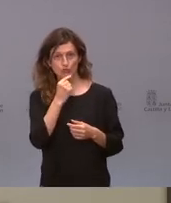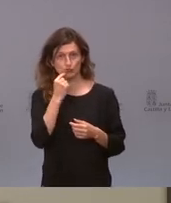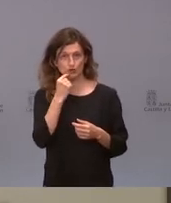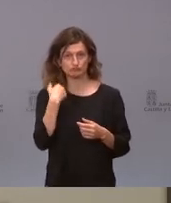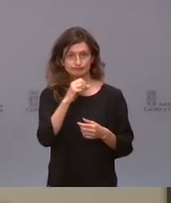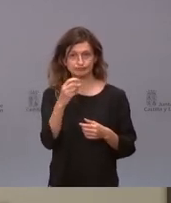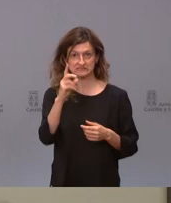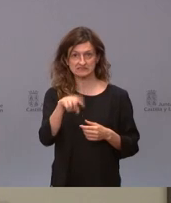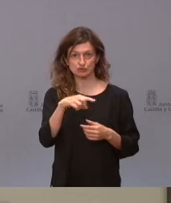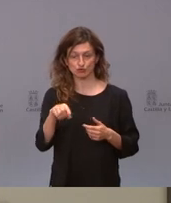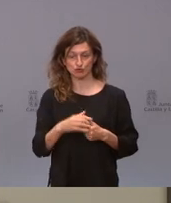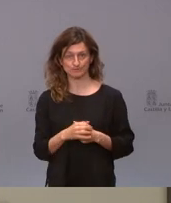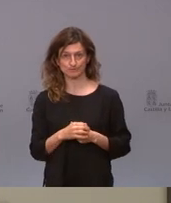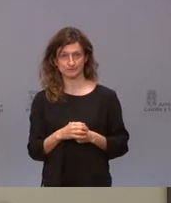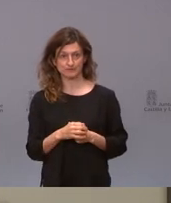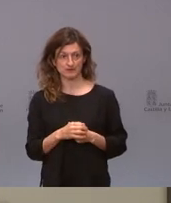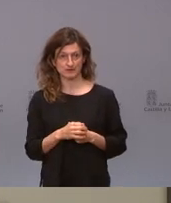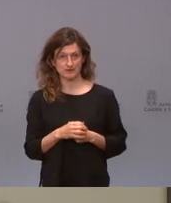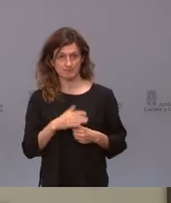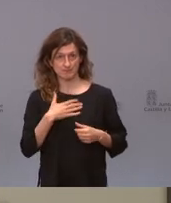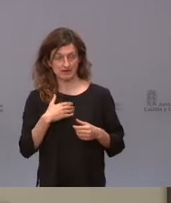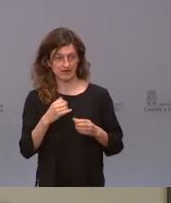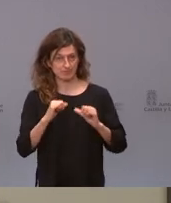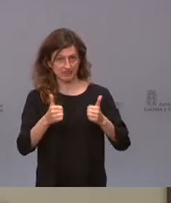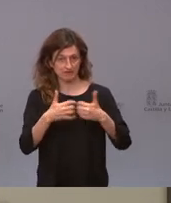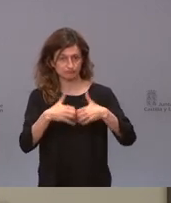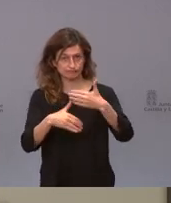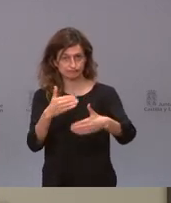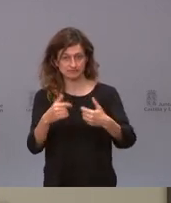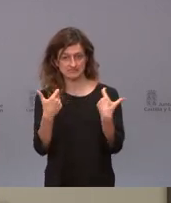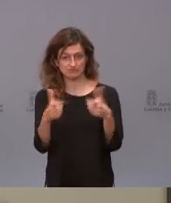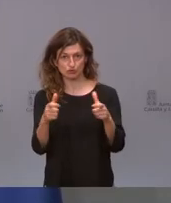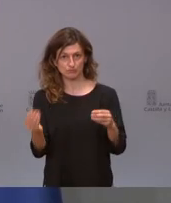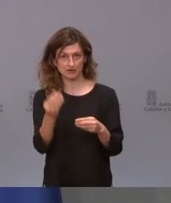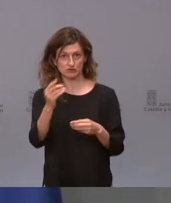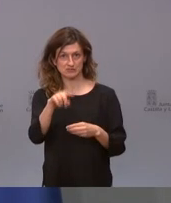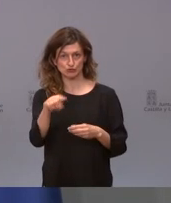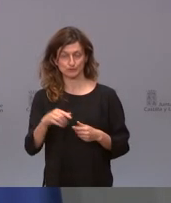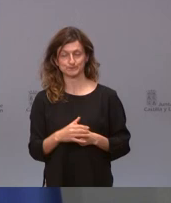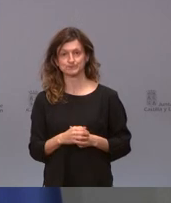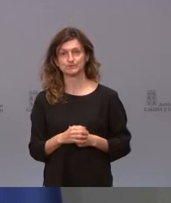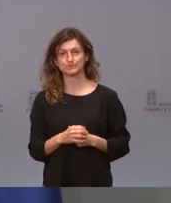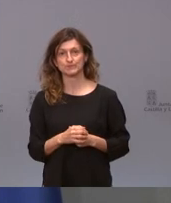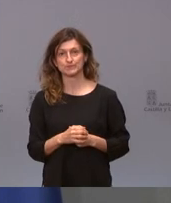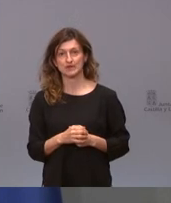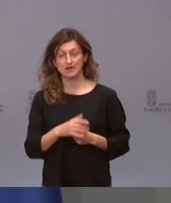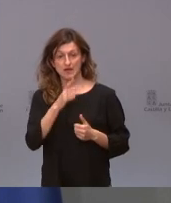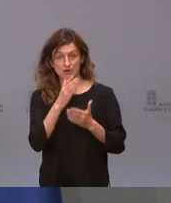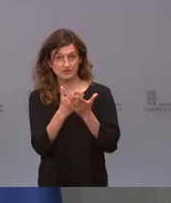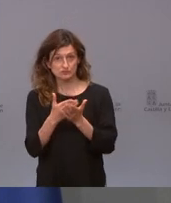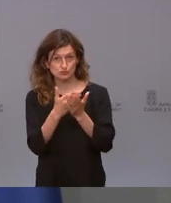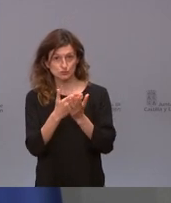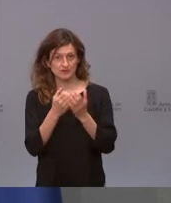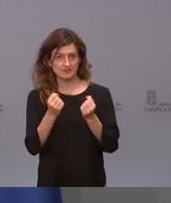si se plantean estas medidas para dar salida a estos eventos y dar oxígeno al sector muchas gracias pues no en relación a este último está en estudio ahora por salud